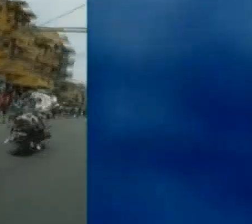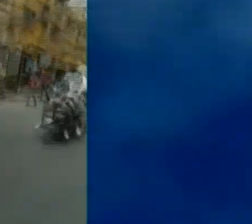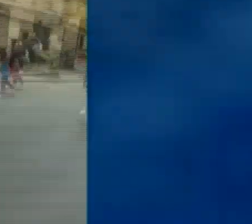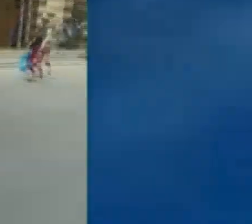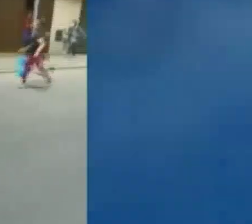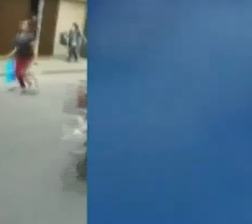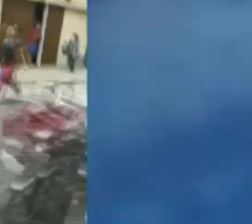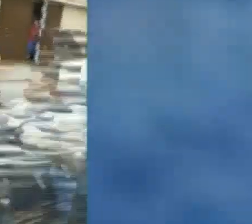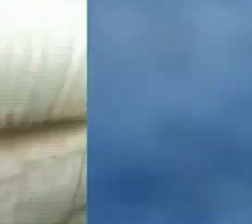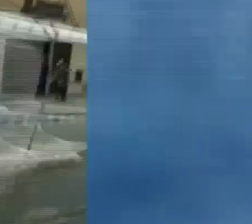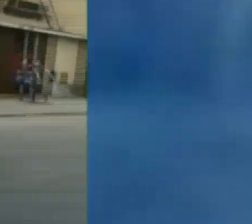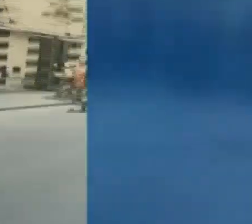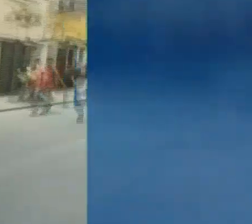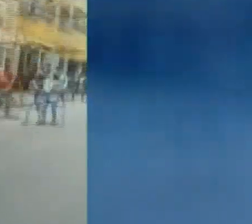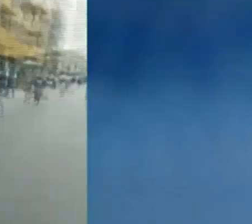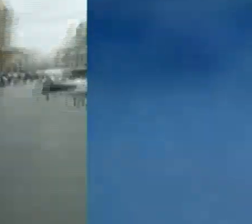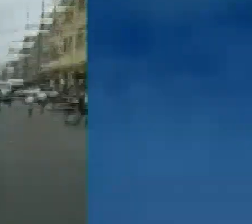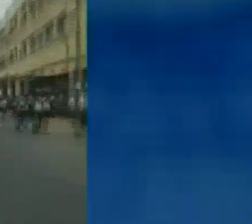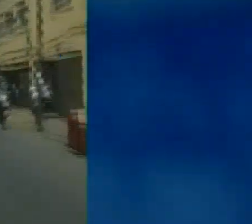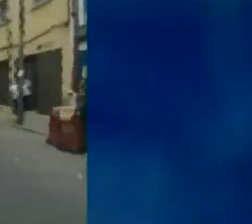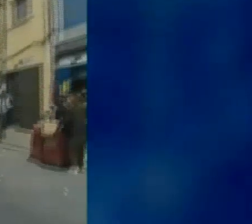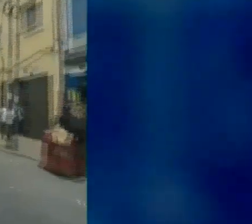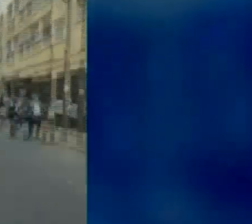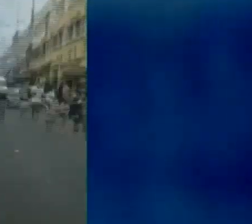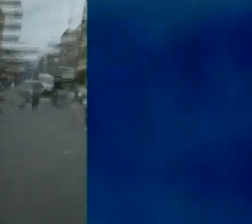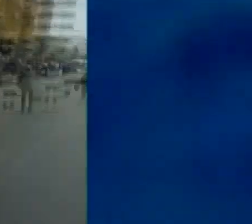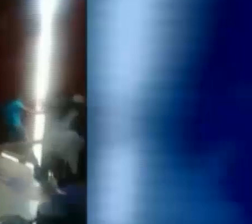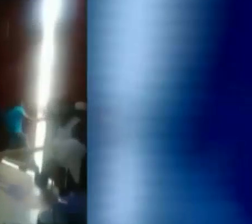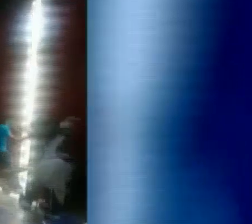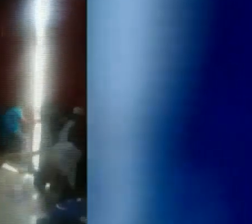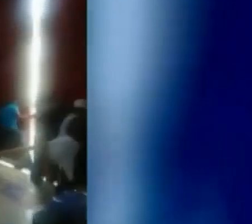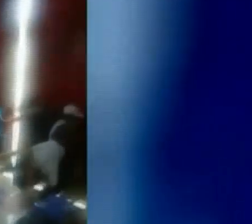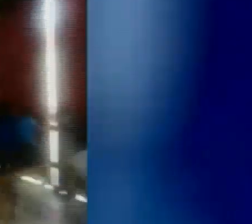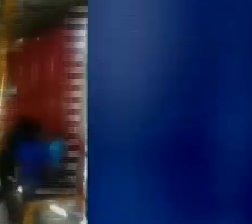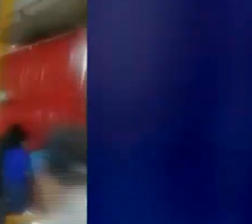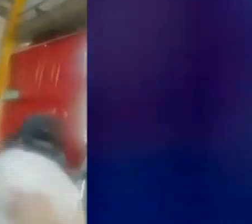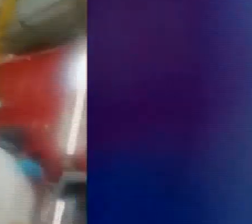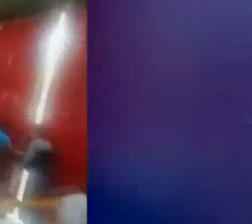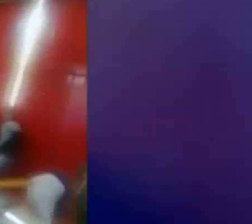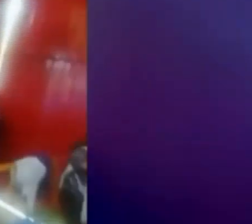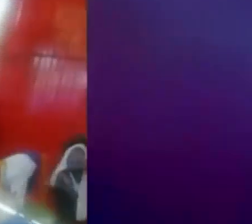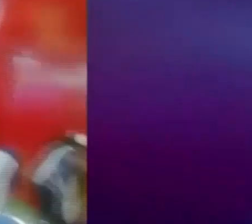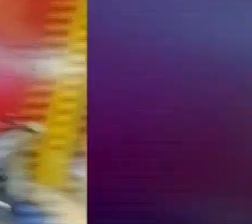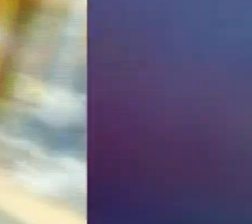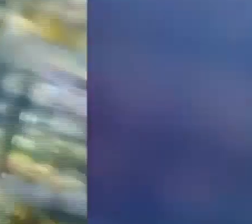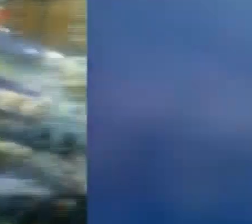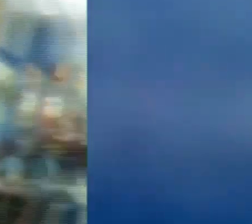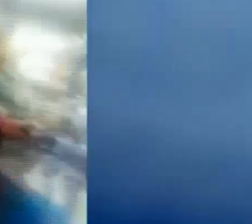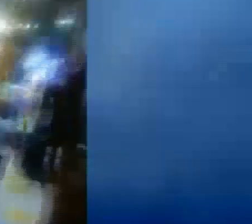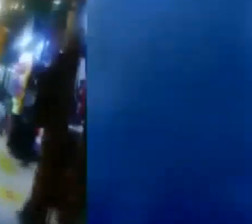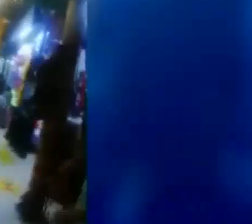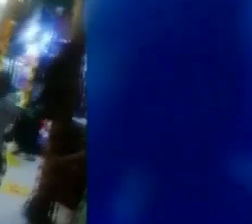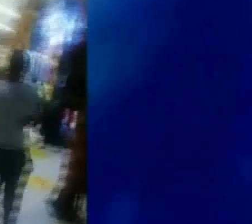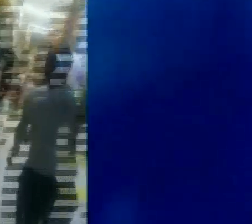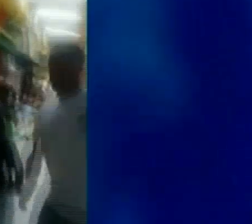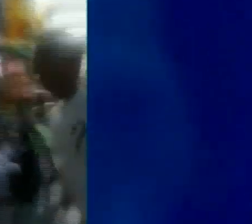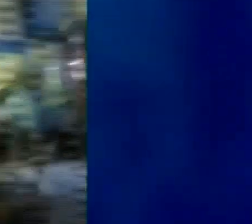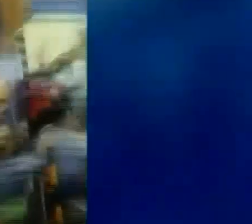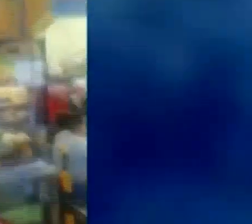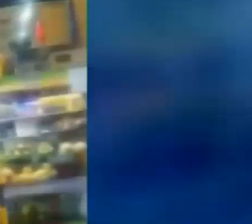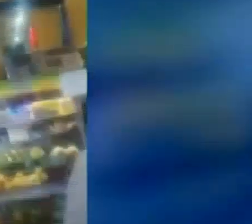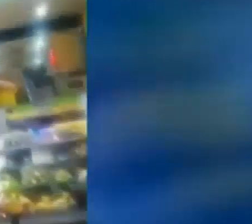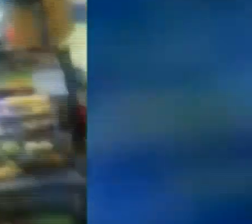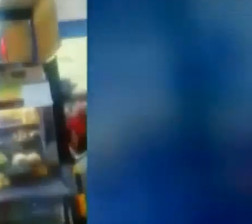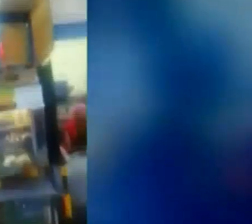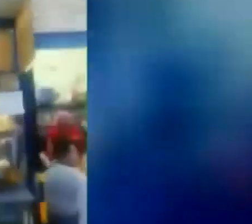ha ocurrido en varios países. Entonces pues estamos ya nada más a la espera de que la vicepresidenta asuma el